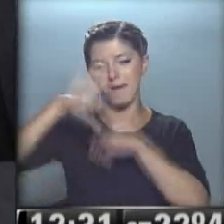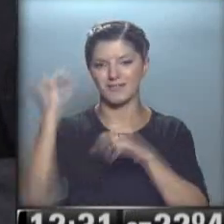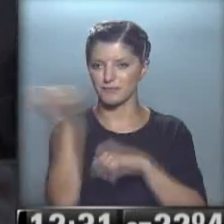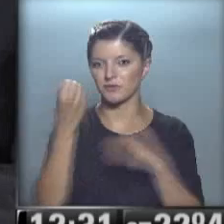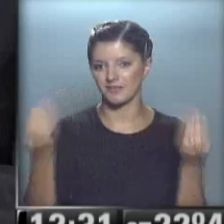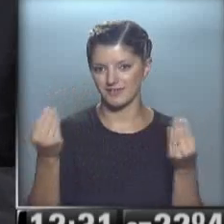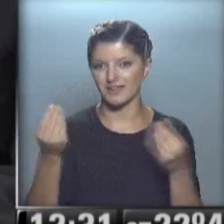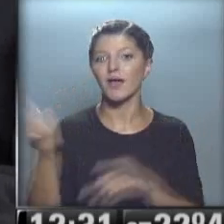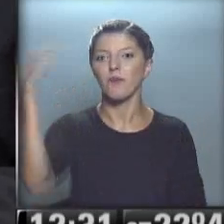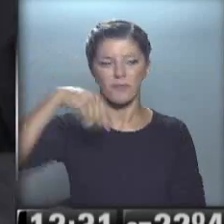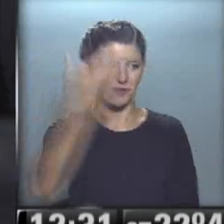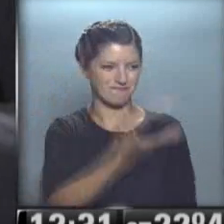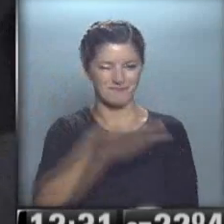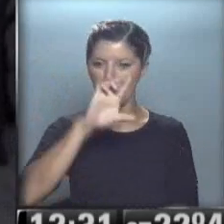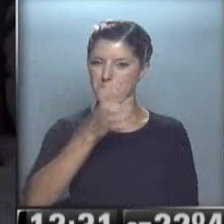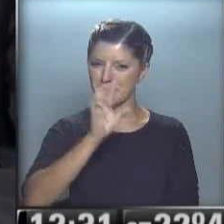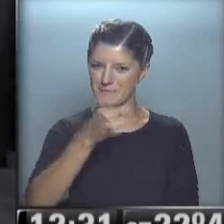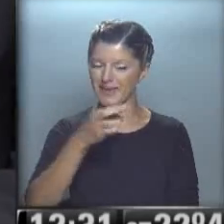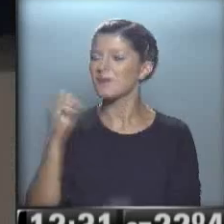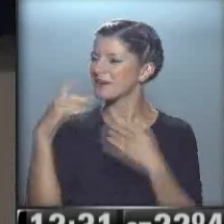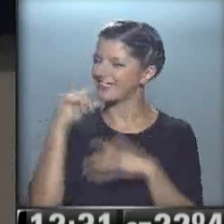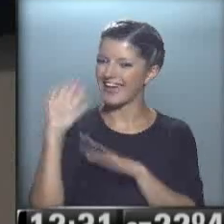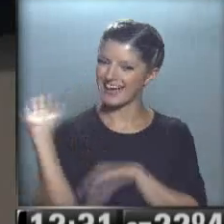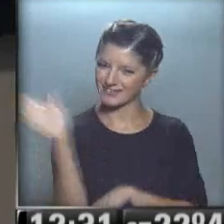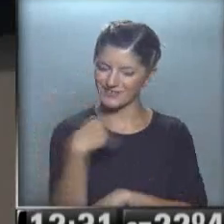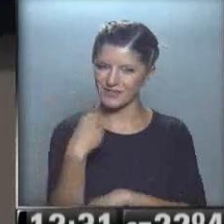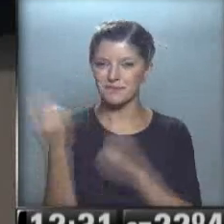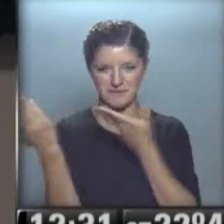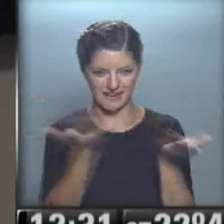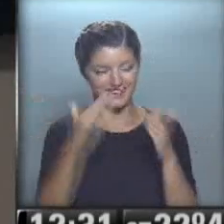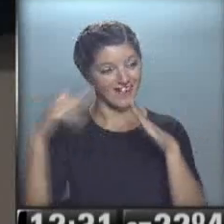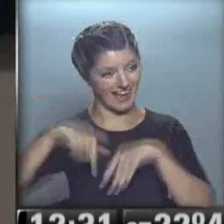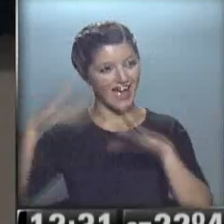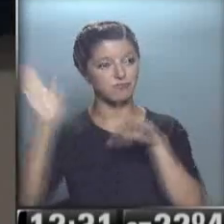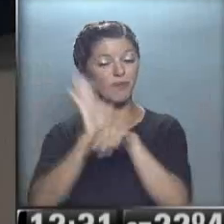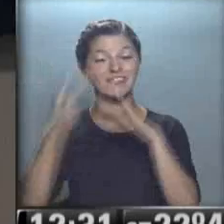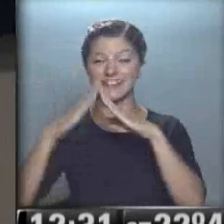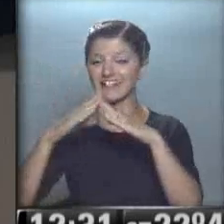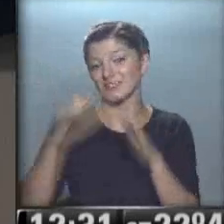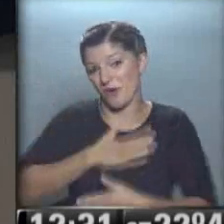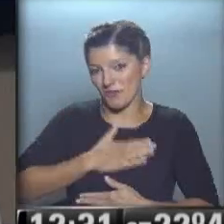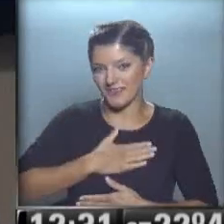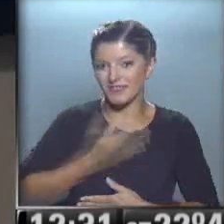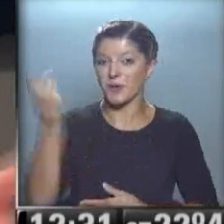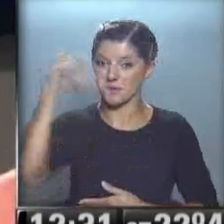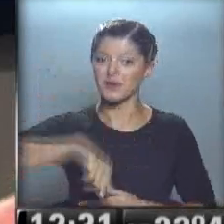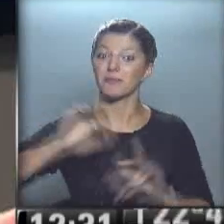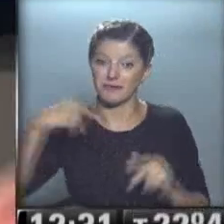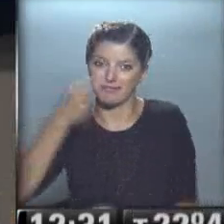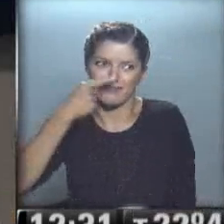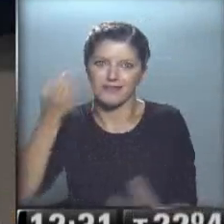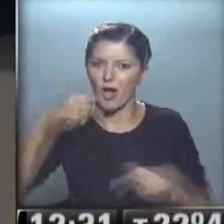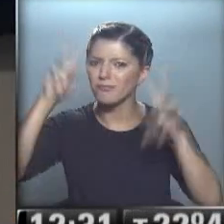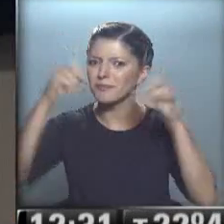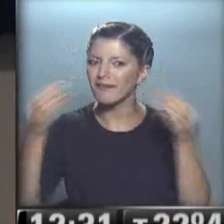nosotros es la vuelta de Pedro briger este bienvenido de vuelta a casa un gusto estar aquí pero creo que a la gente le interesa saber cuáles son los